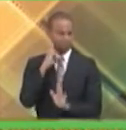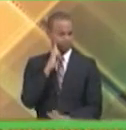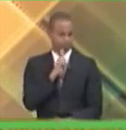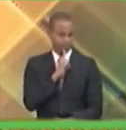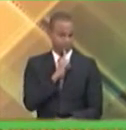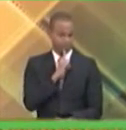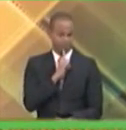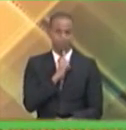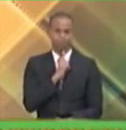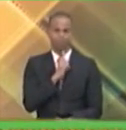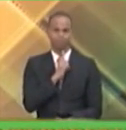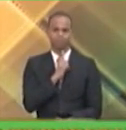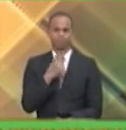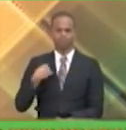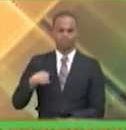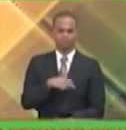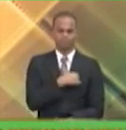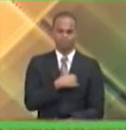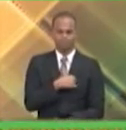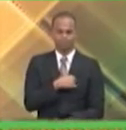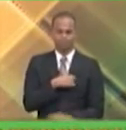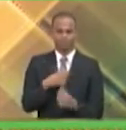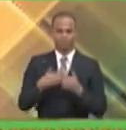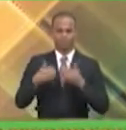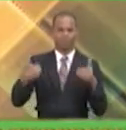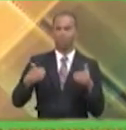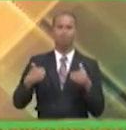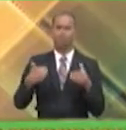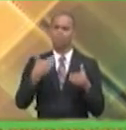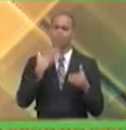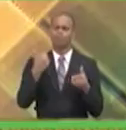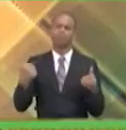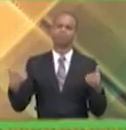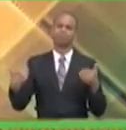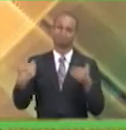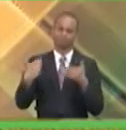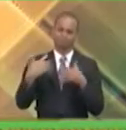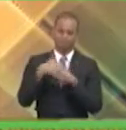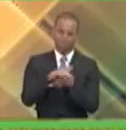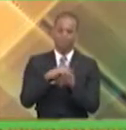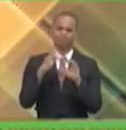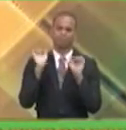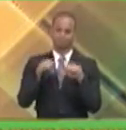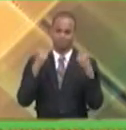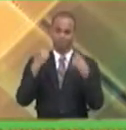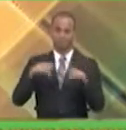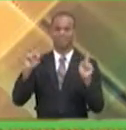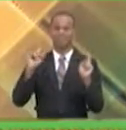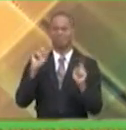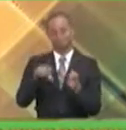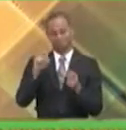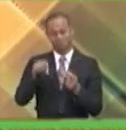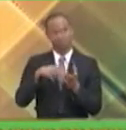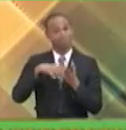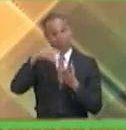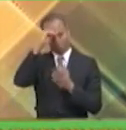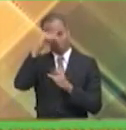ni estemos excluidos ni nosotros. Así es. Que estemos integrados. Todos aprender integrados. Entonces la lengua